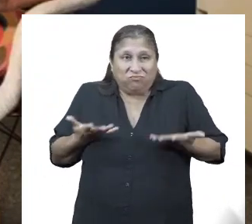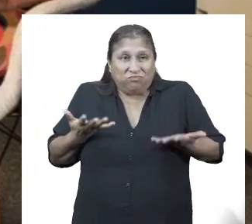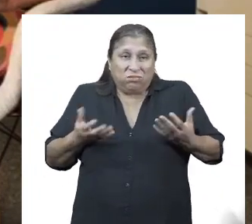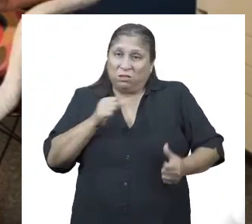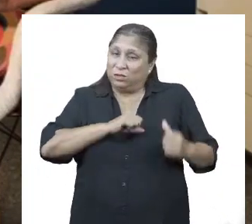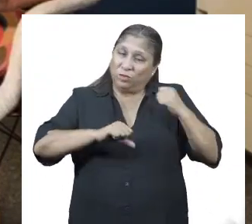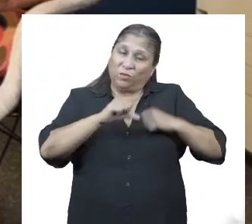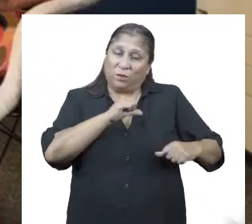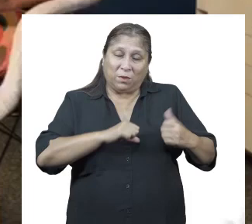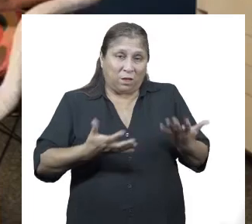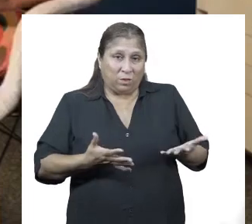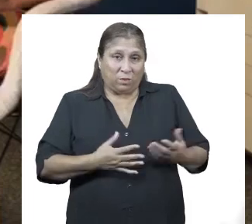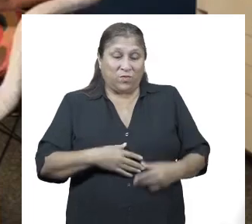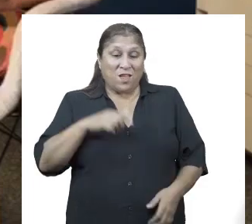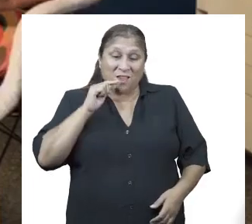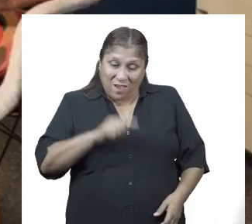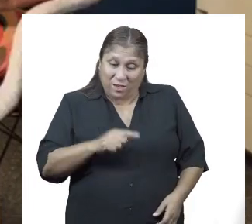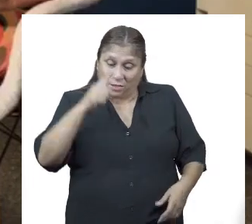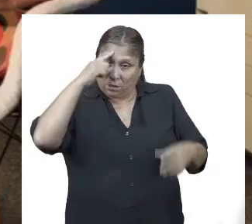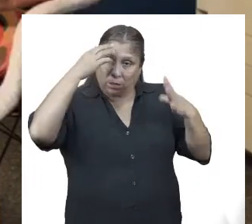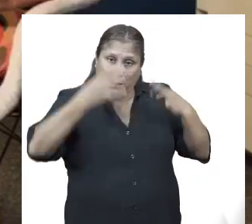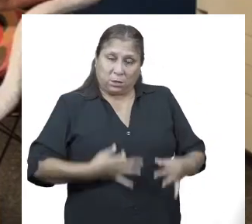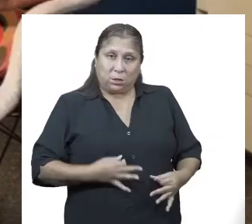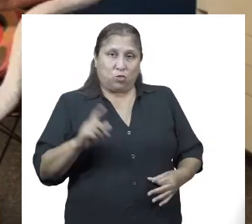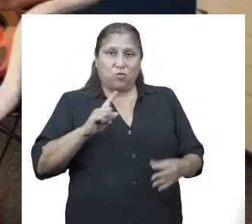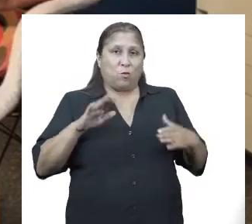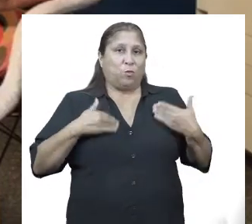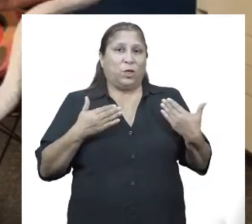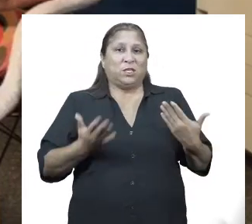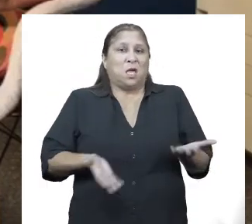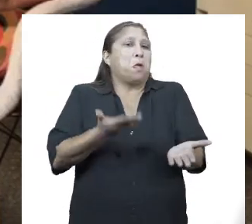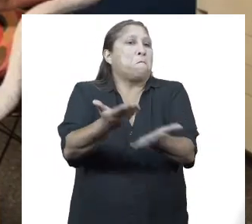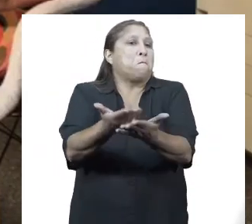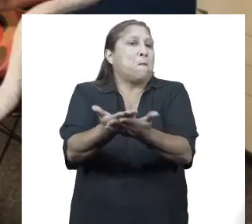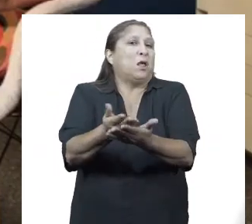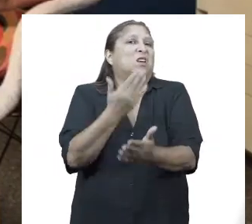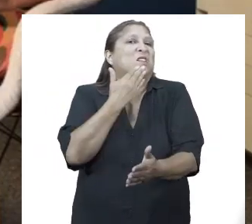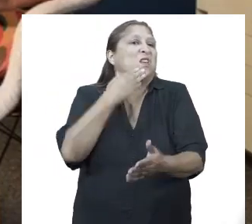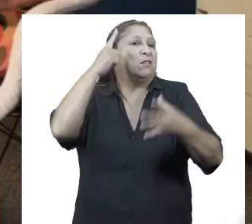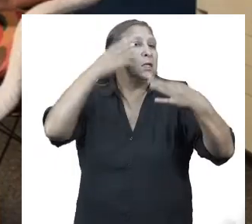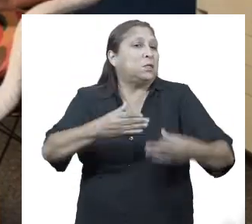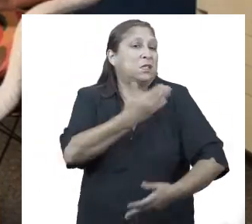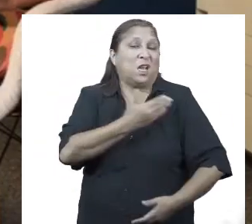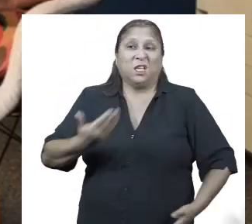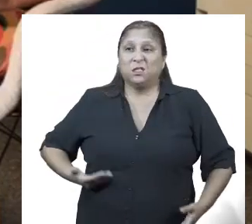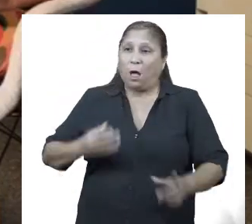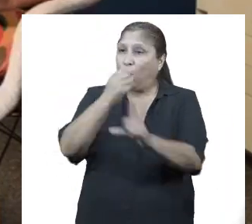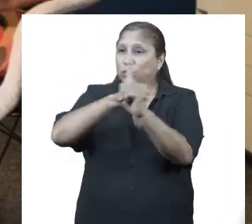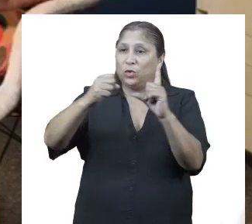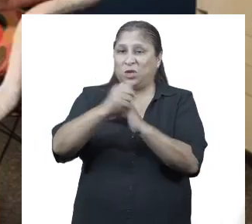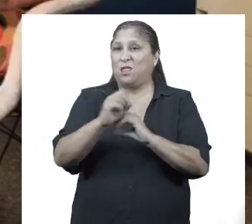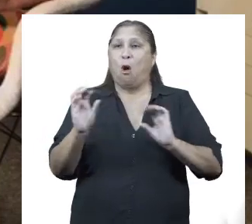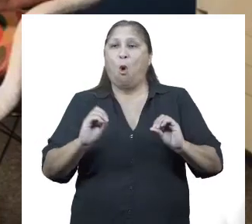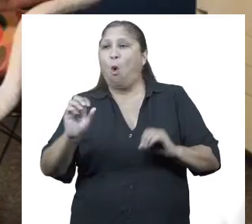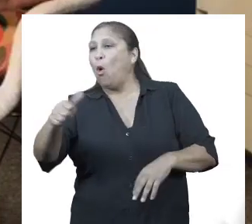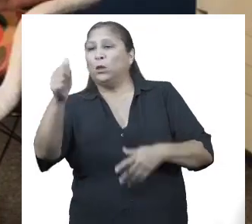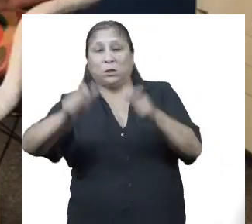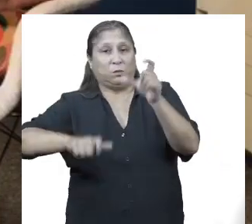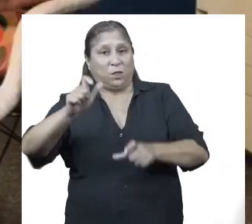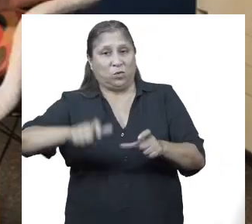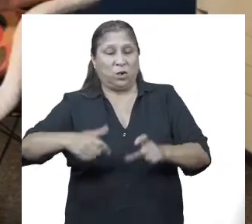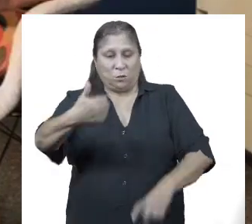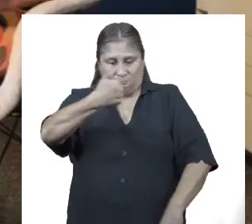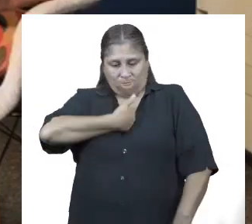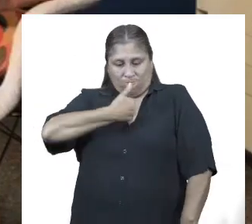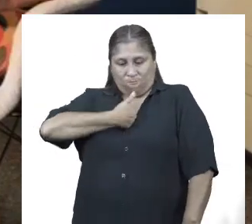de sufrimientos. Esa decisión no debe estar en manos del Estado, no debe estar en manos de la sociedad, no debe estar en manos de un tercero,